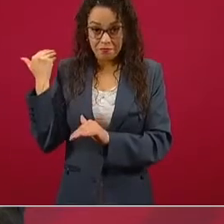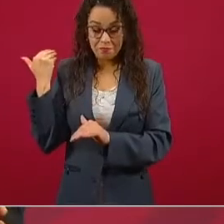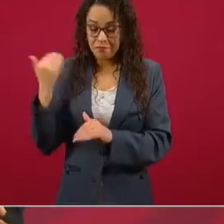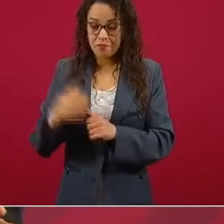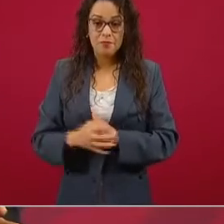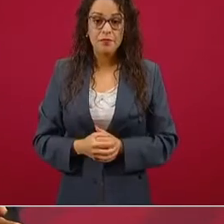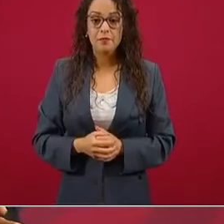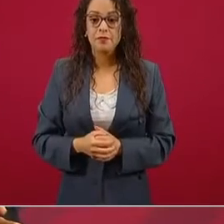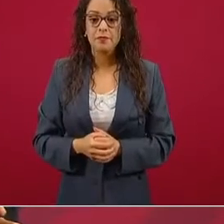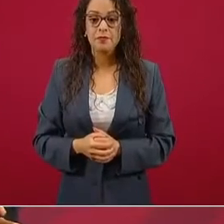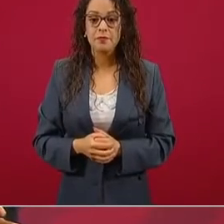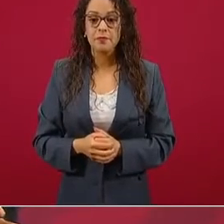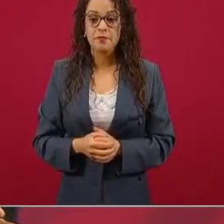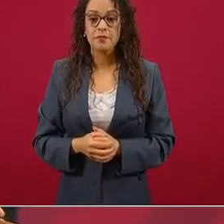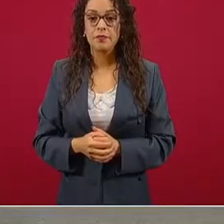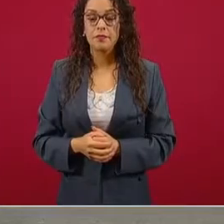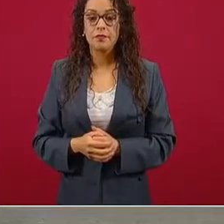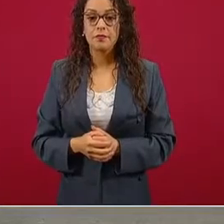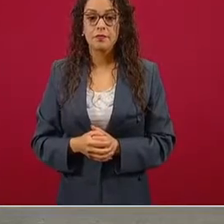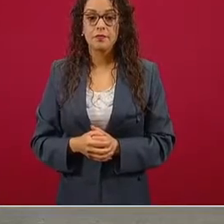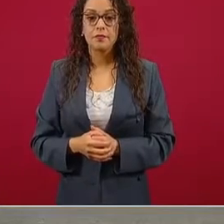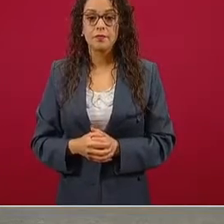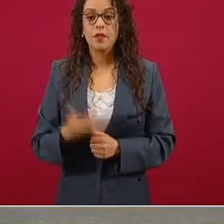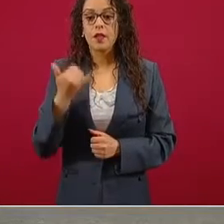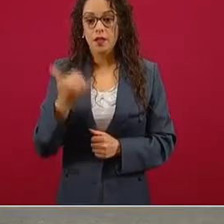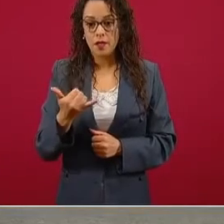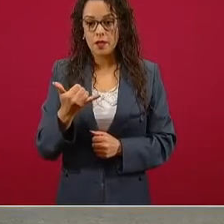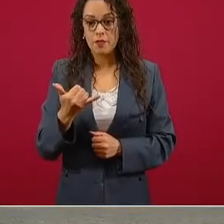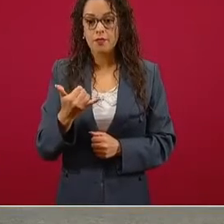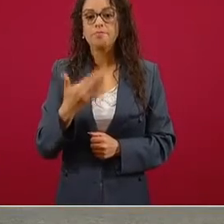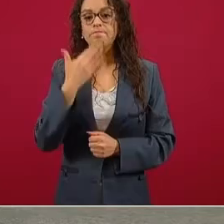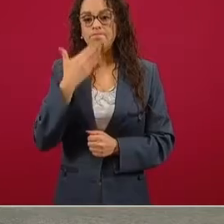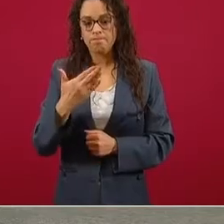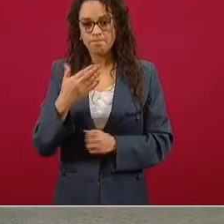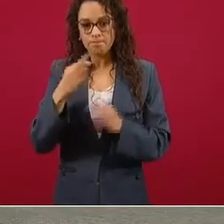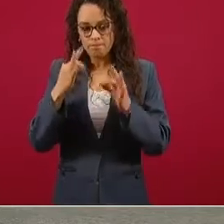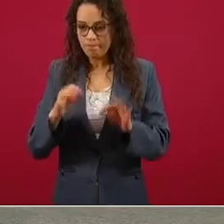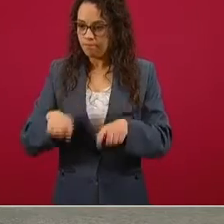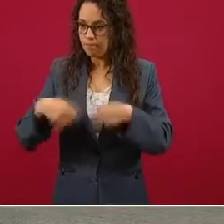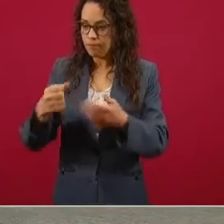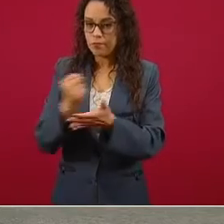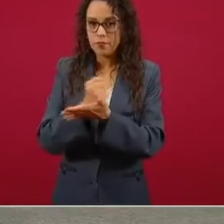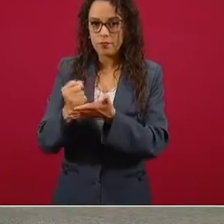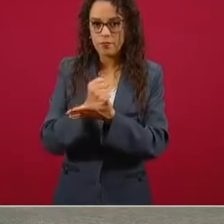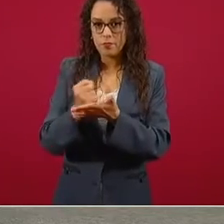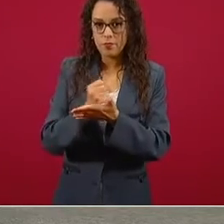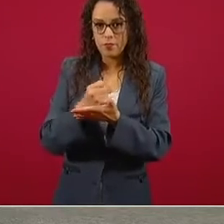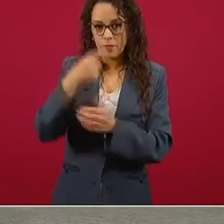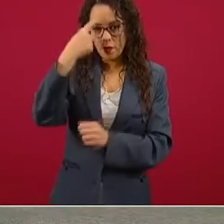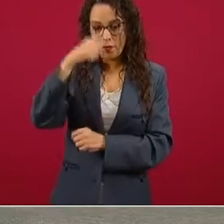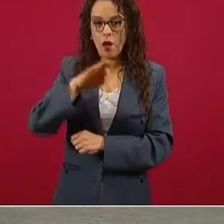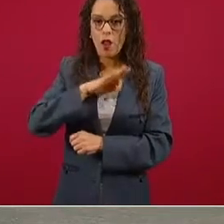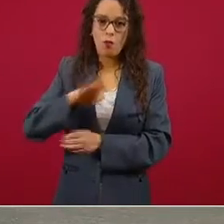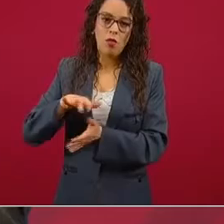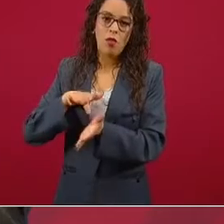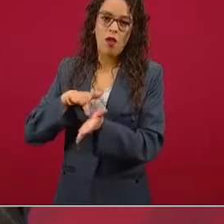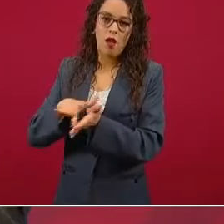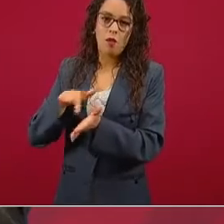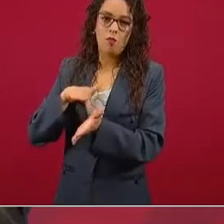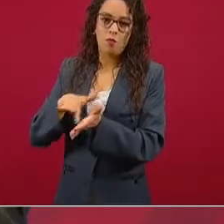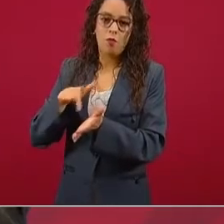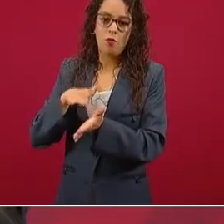y en condiciones favorables para las pequeñas empresas.